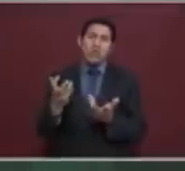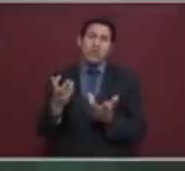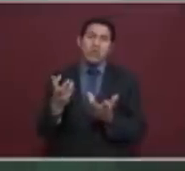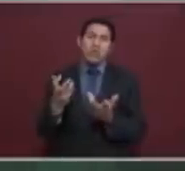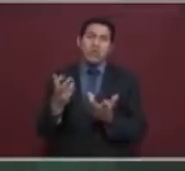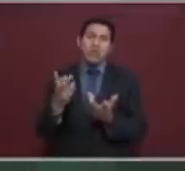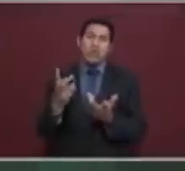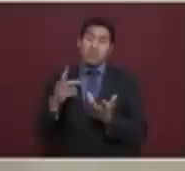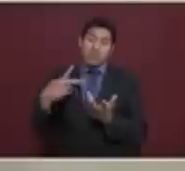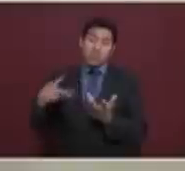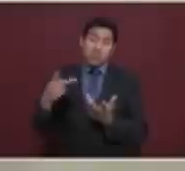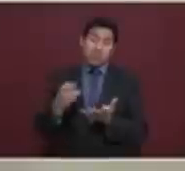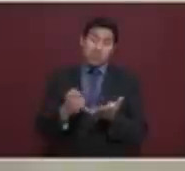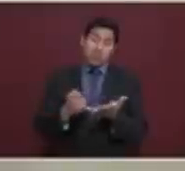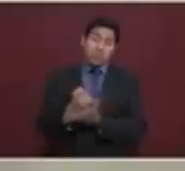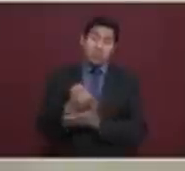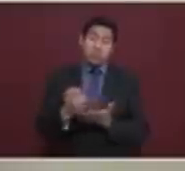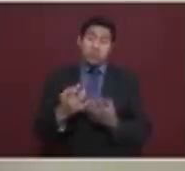vivir